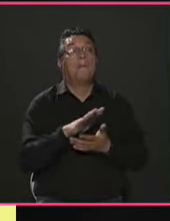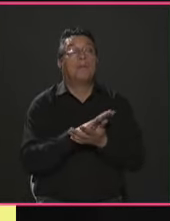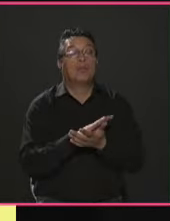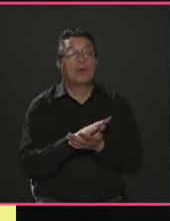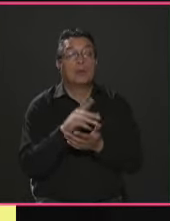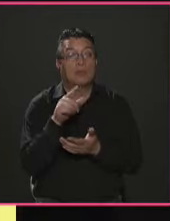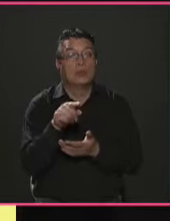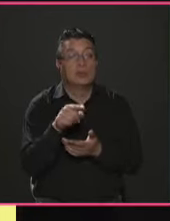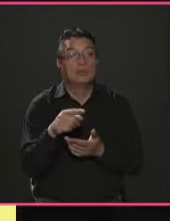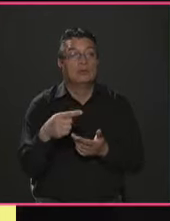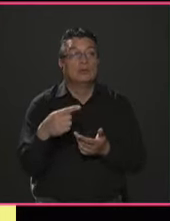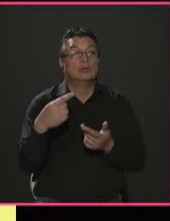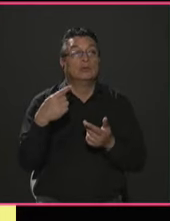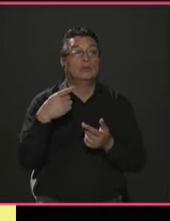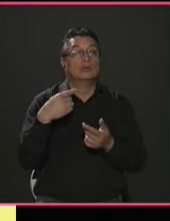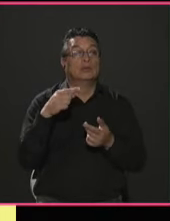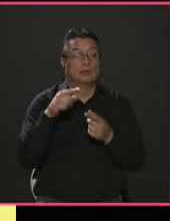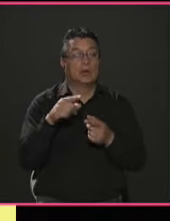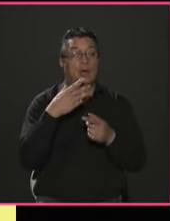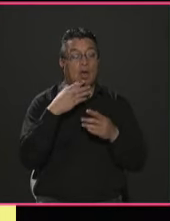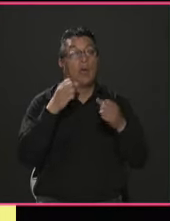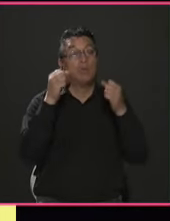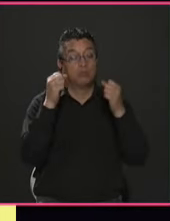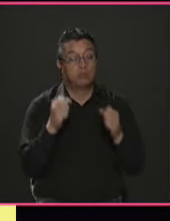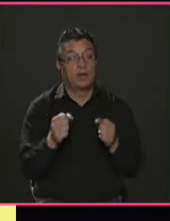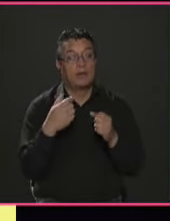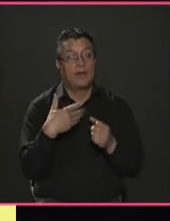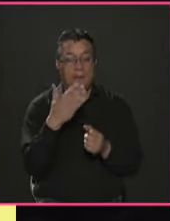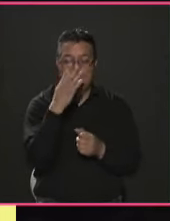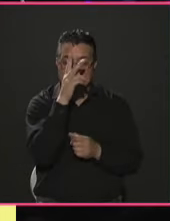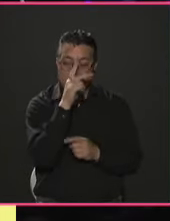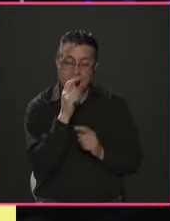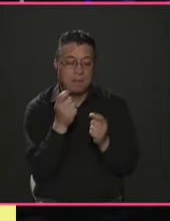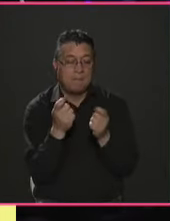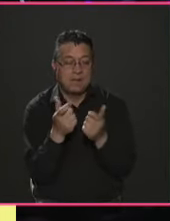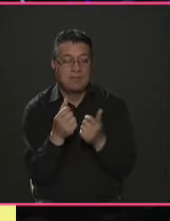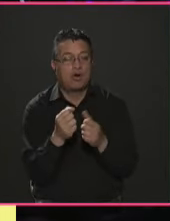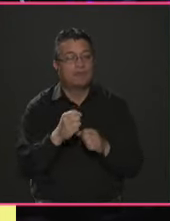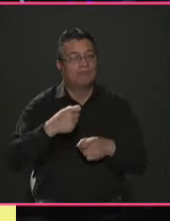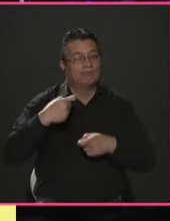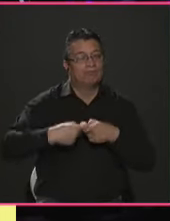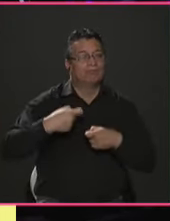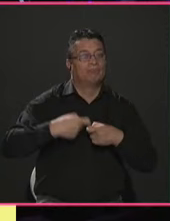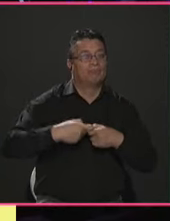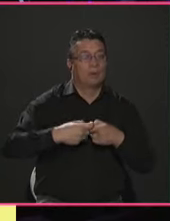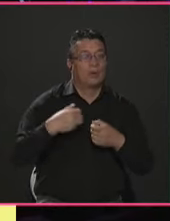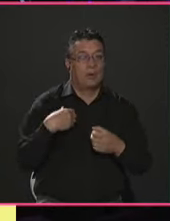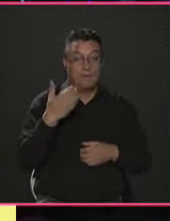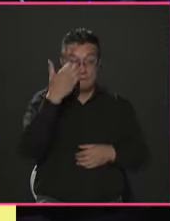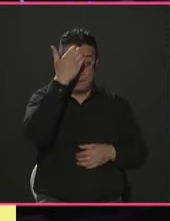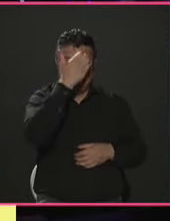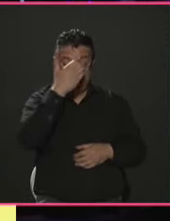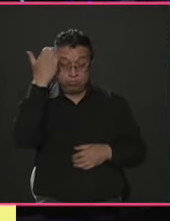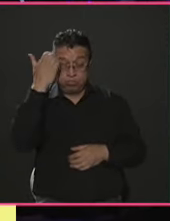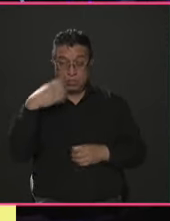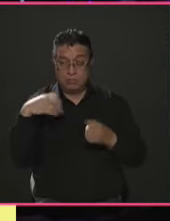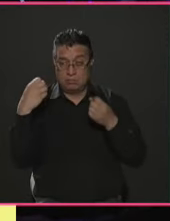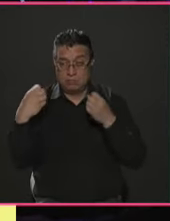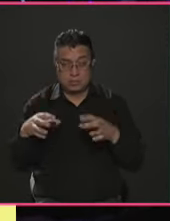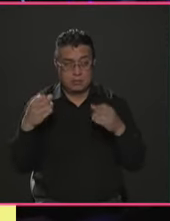consecuencia de esto es probable que podamos la misma tipo de resistencia porque la pérdida de profesiones que hemos